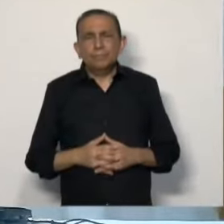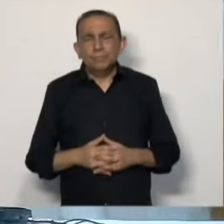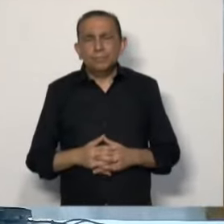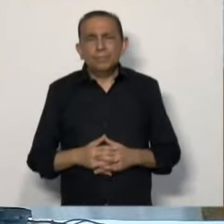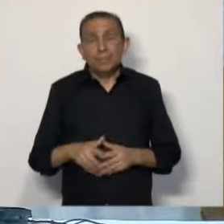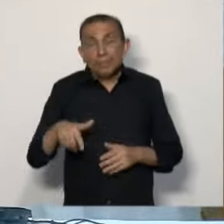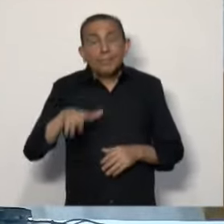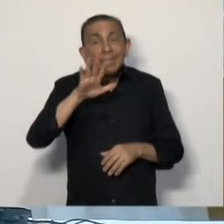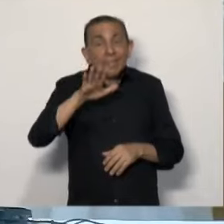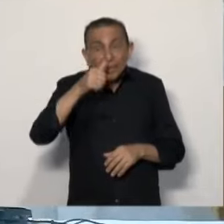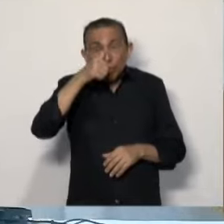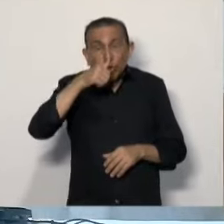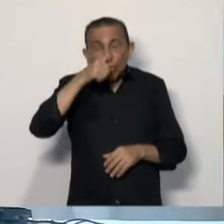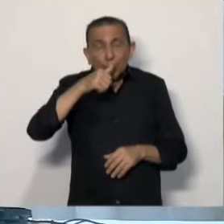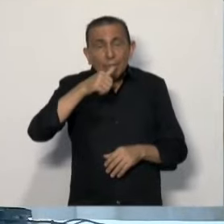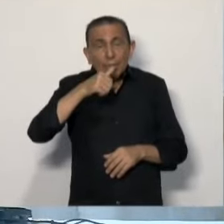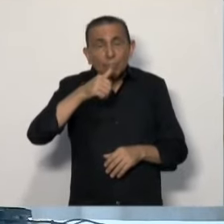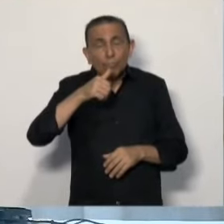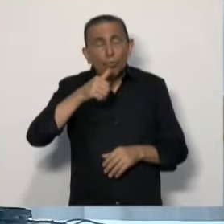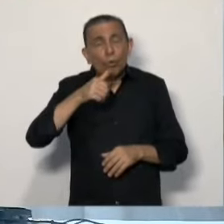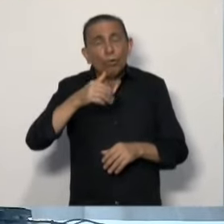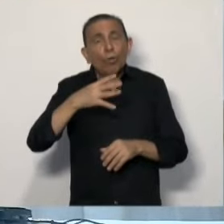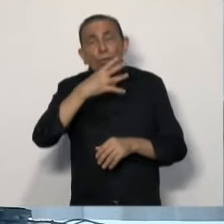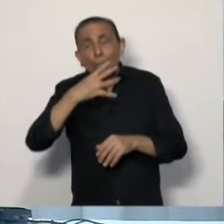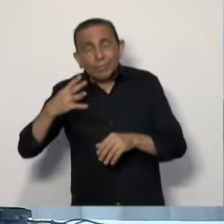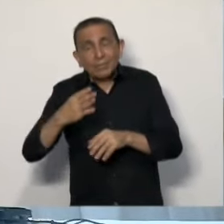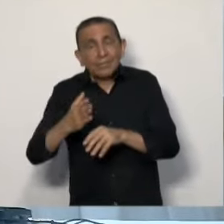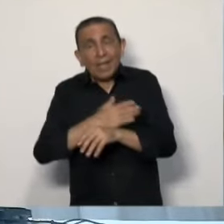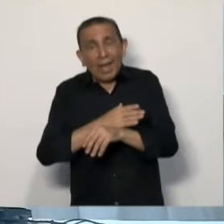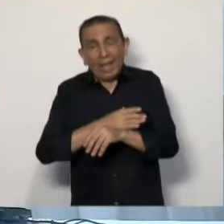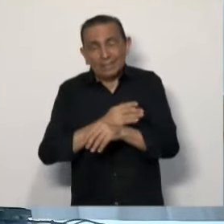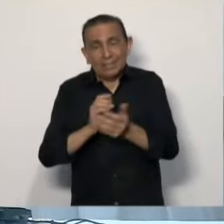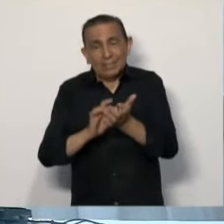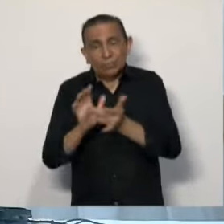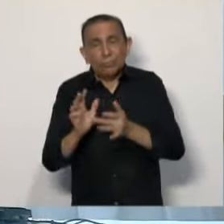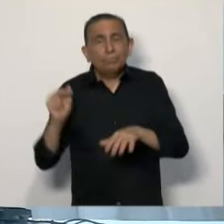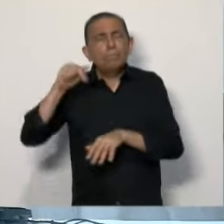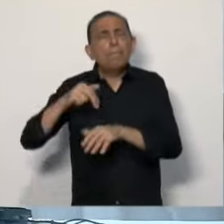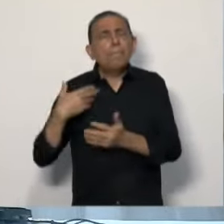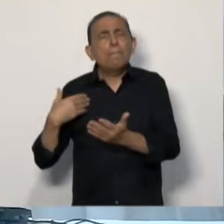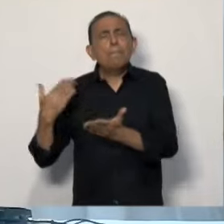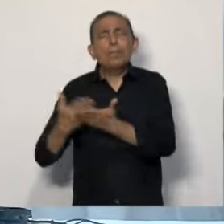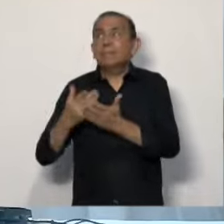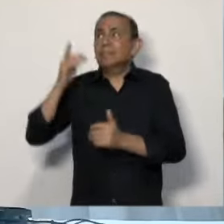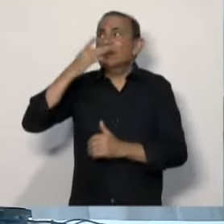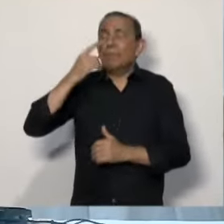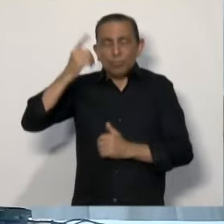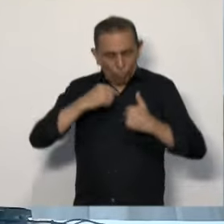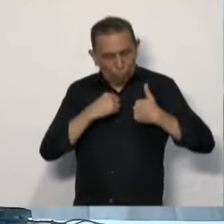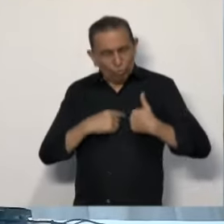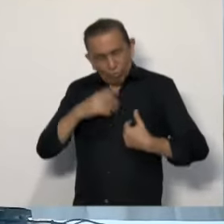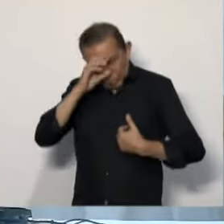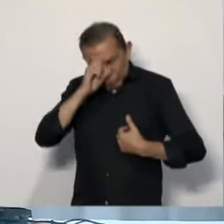En este quinto domingo de Cuaresma, con confianza una vez más, le presentamos al Señor el